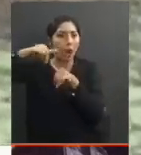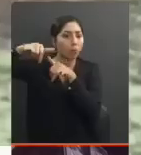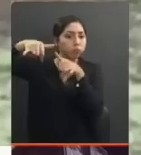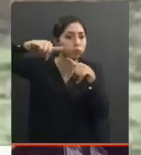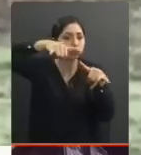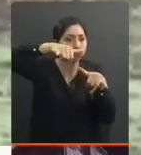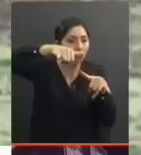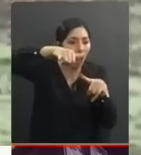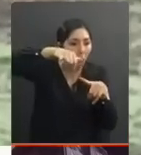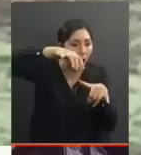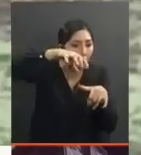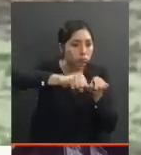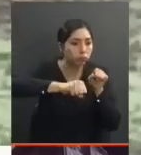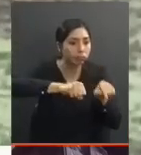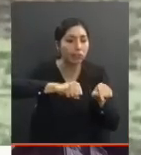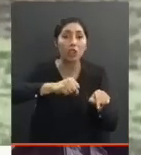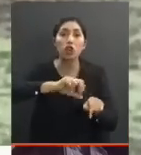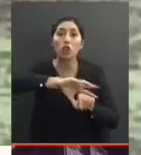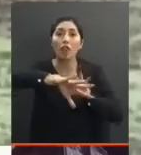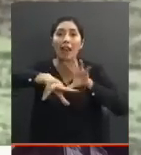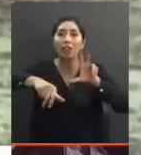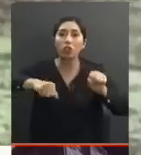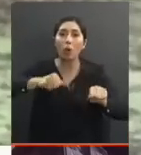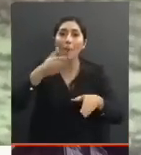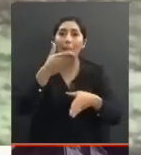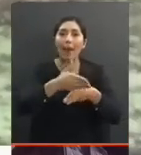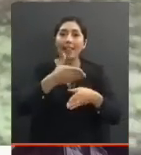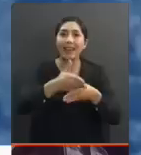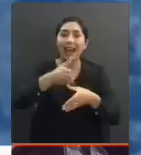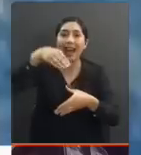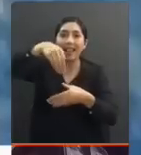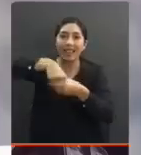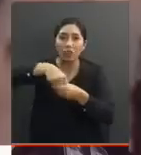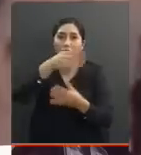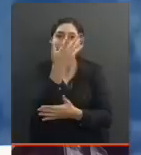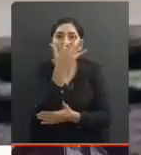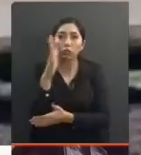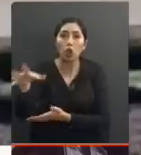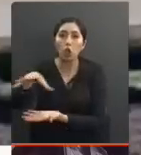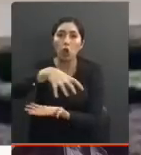madera desde el interior de un predio forestal en la comuna de Coyipulli.